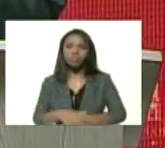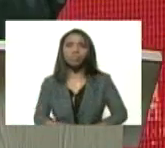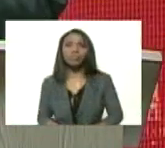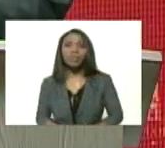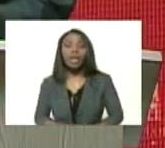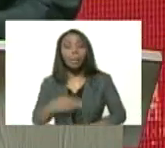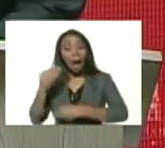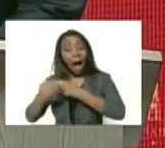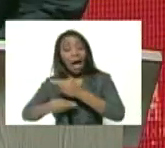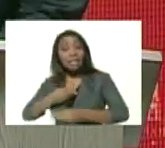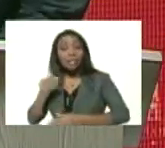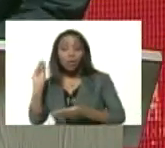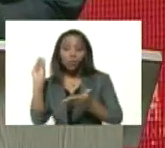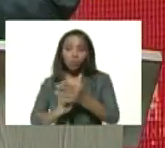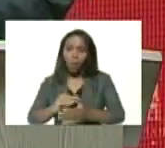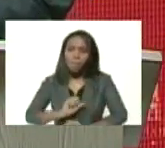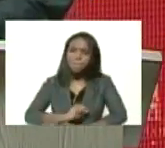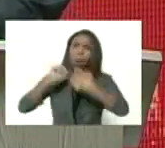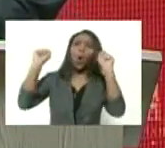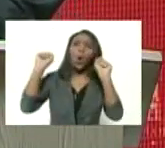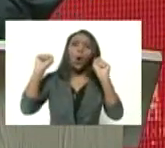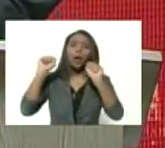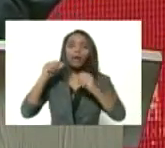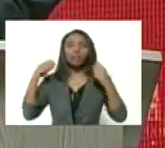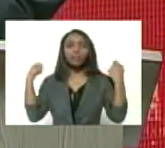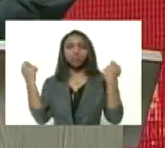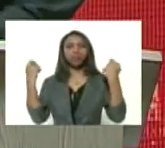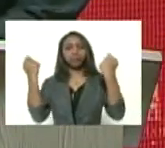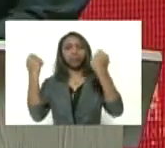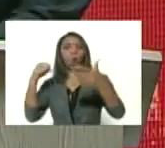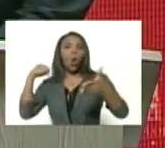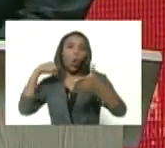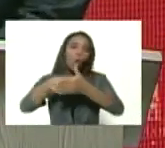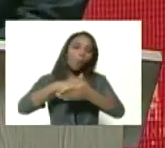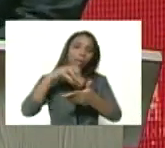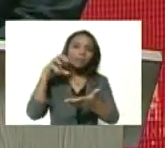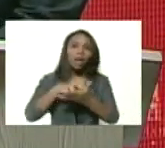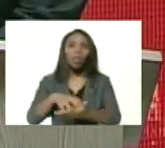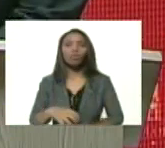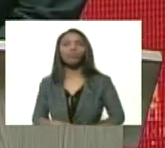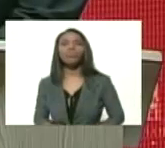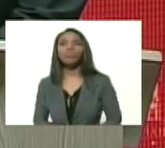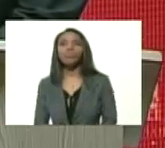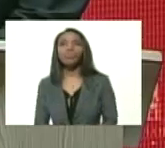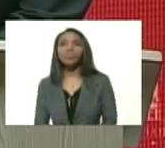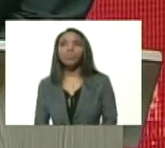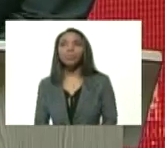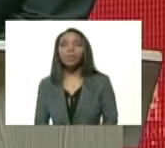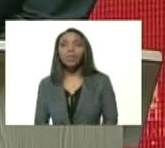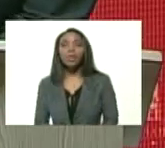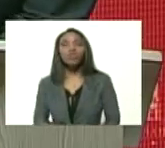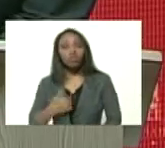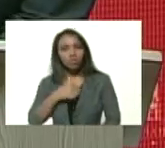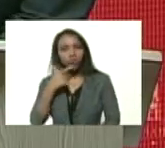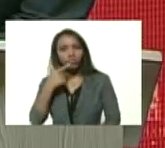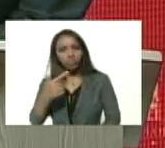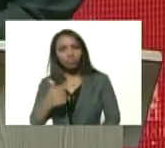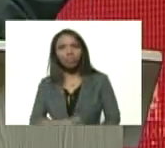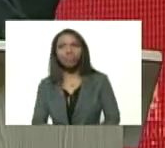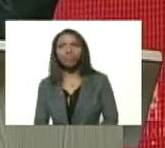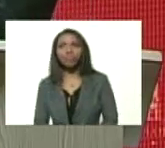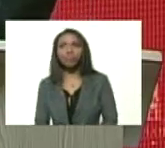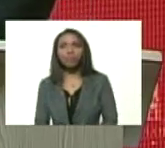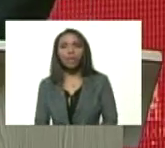para generar colocación de explosivos y promover un golpe de Estado. Decíamos